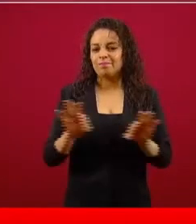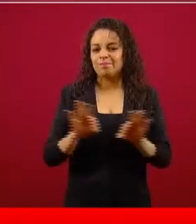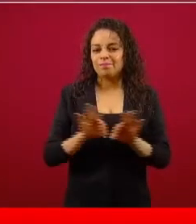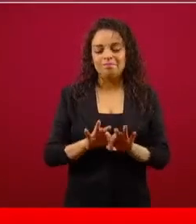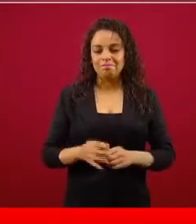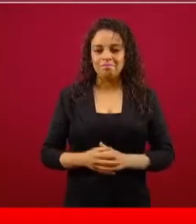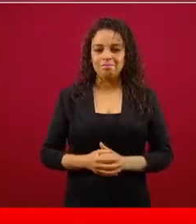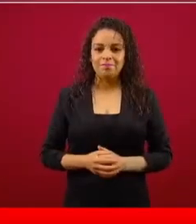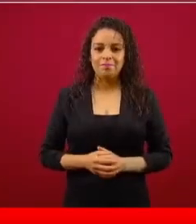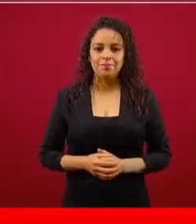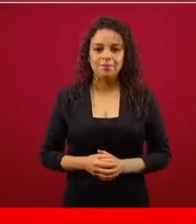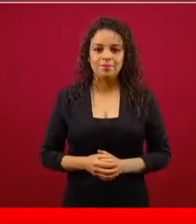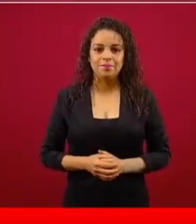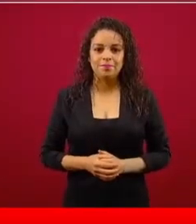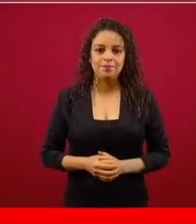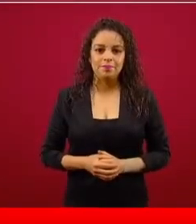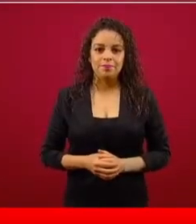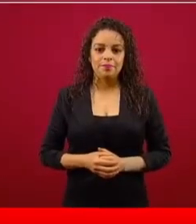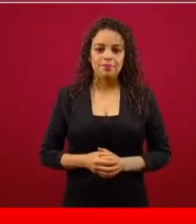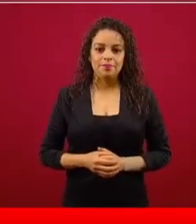como forma de vida,